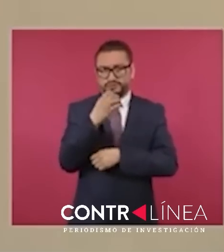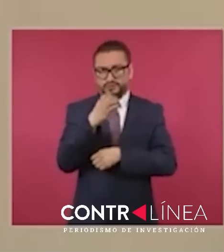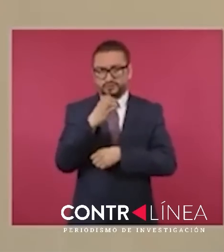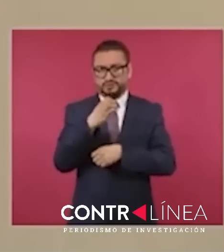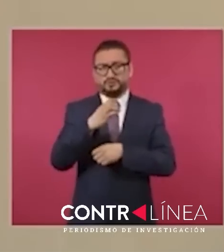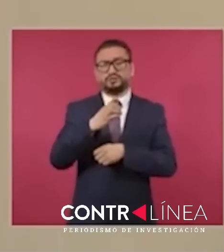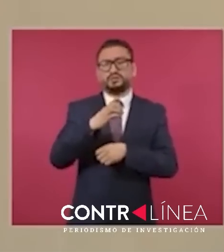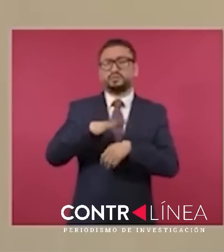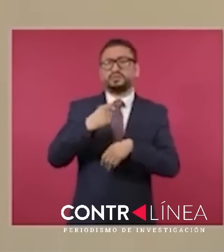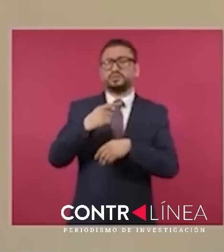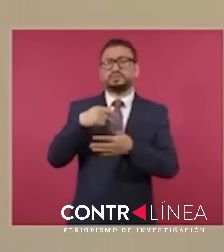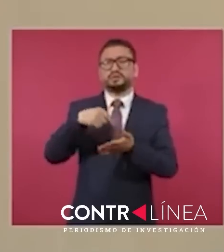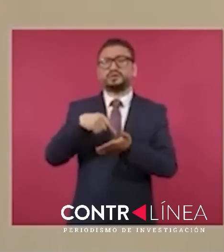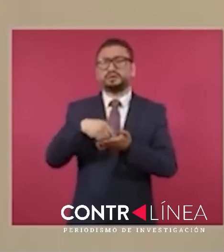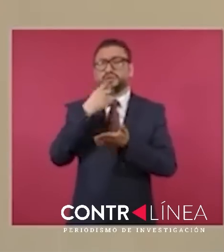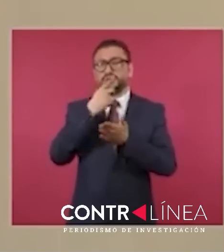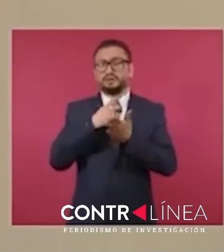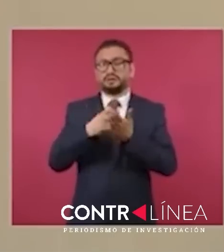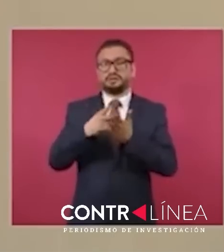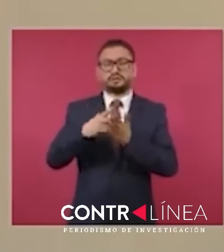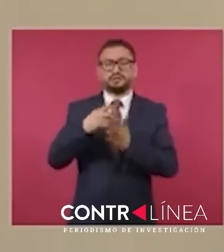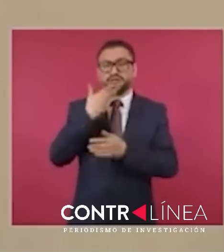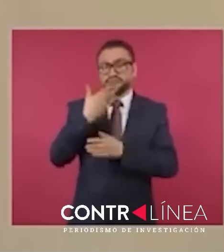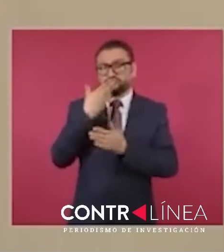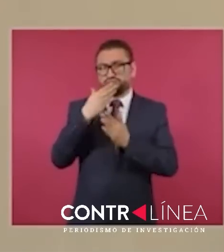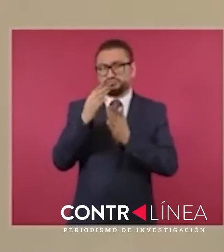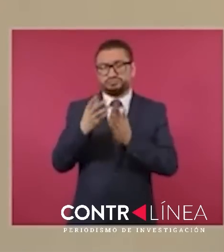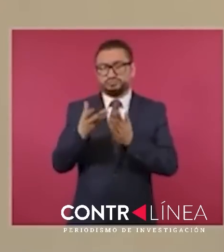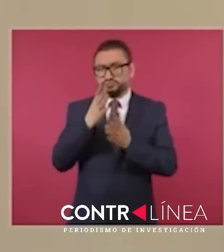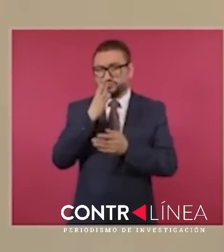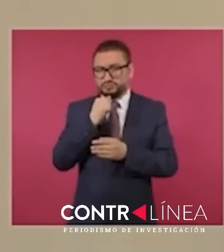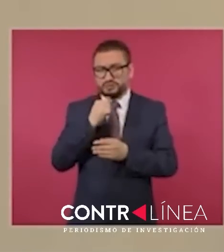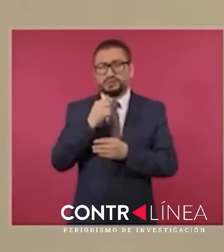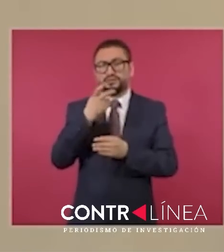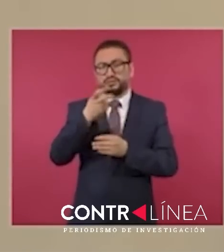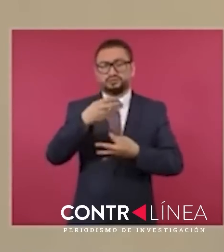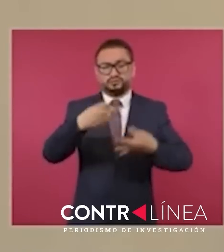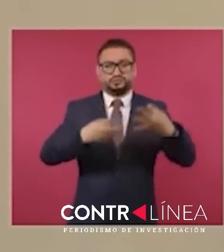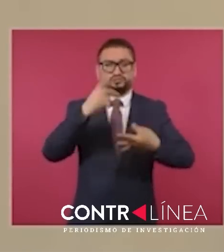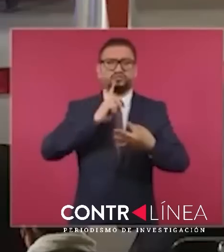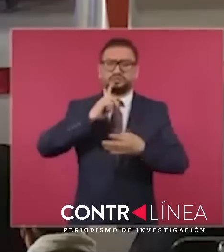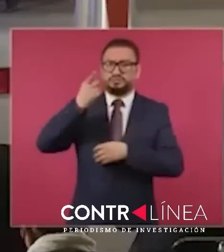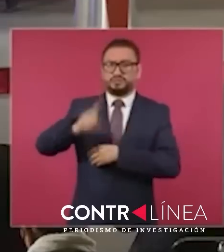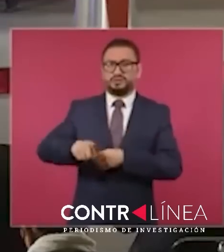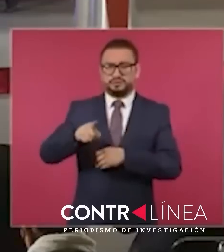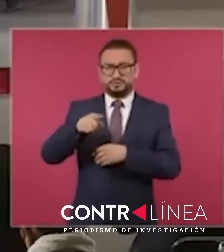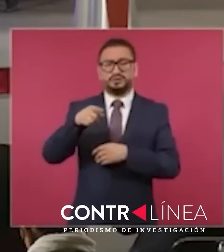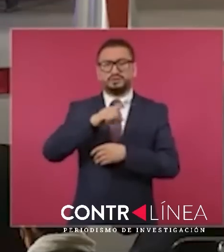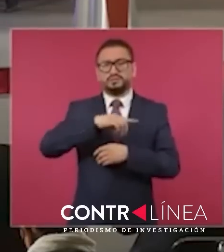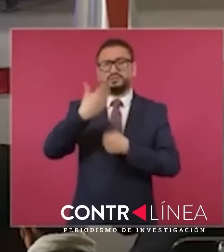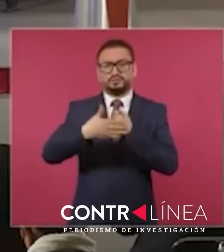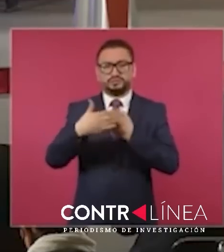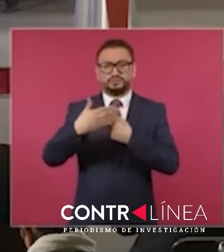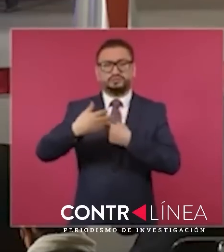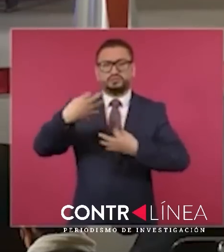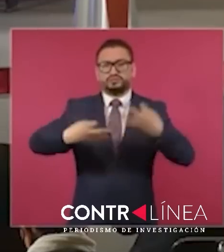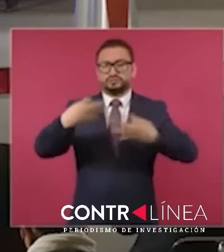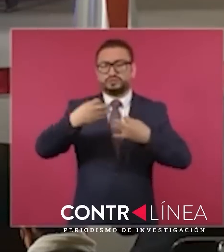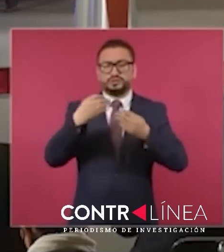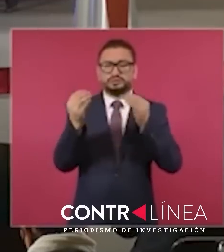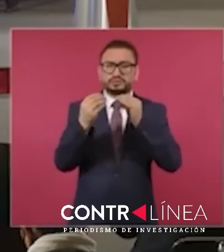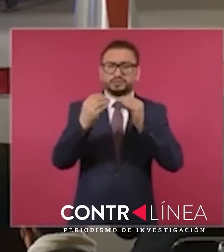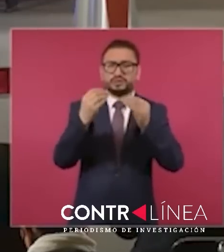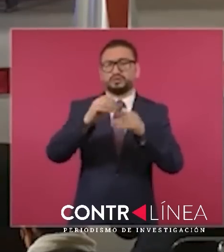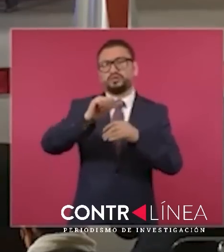por considerarla inconvencional. La jueza también ordenó celebrar audiencia y proceder al debate para